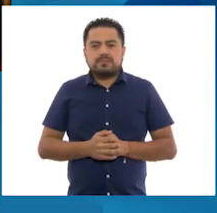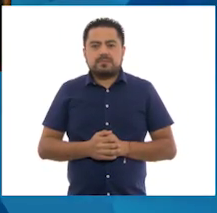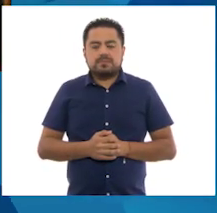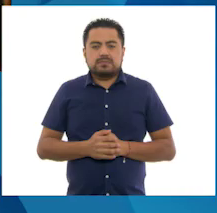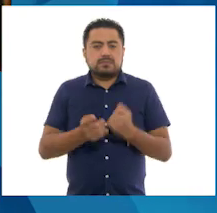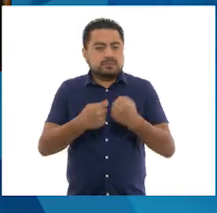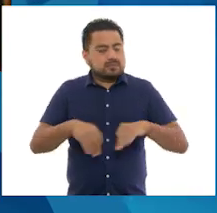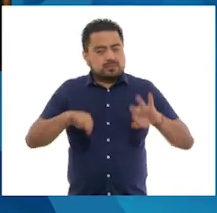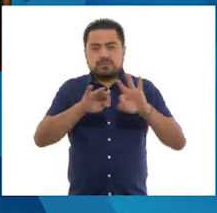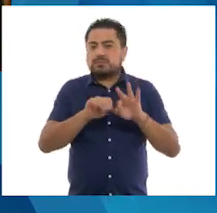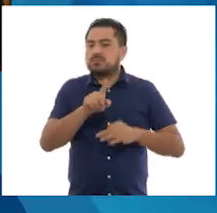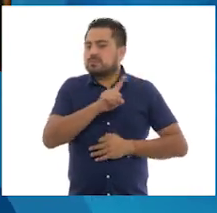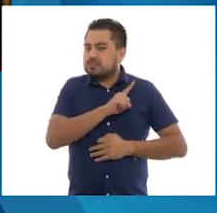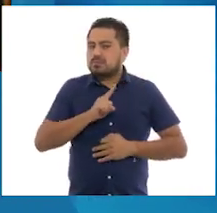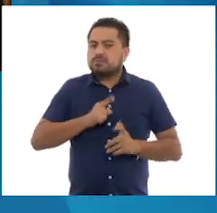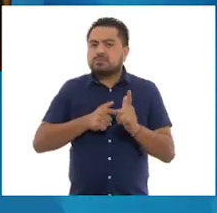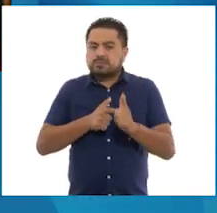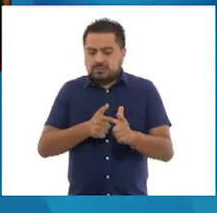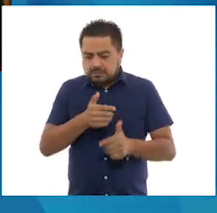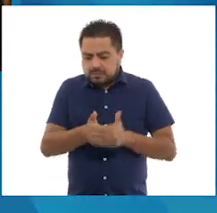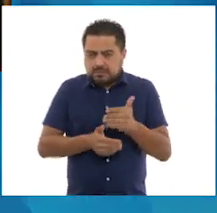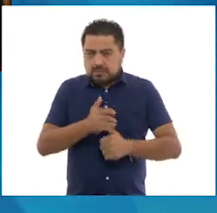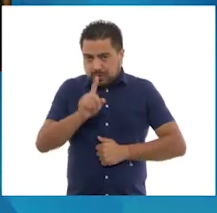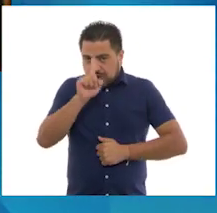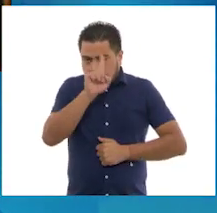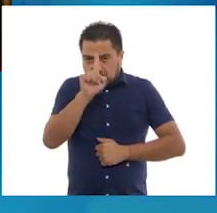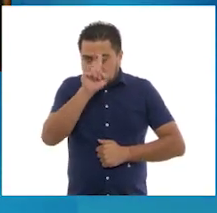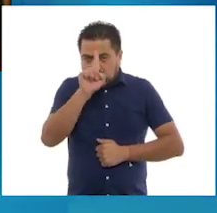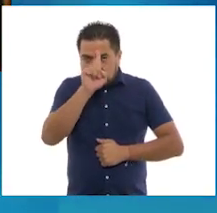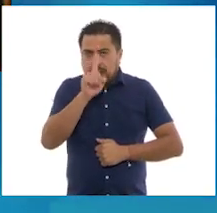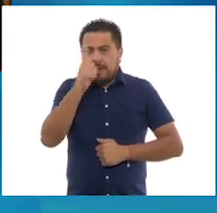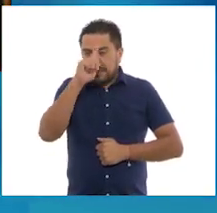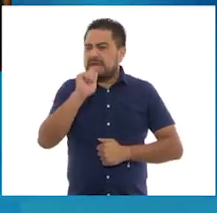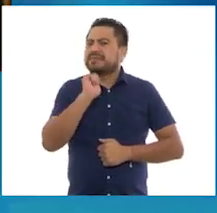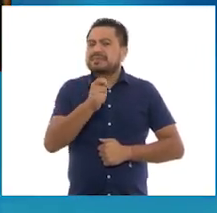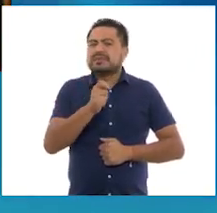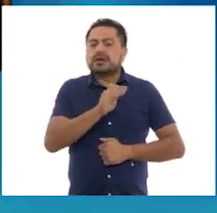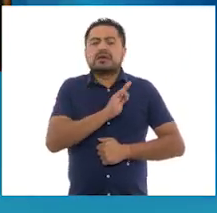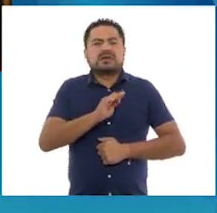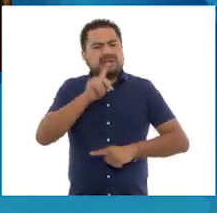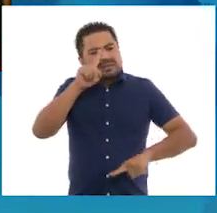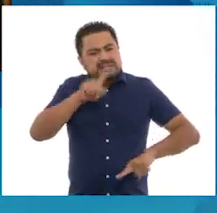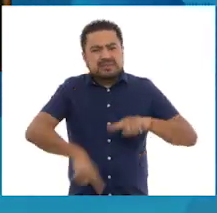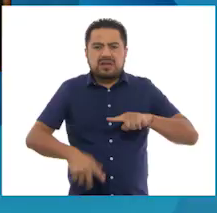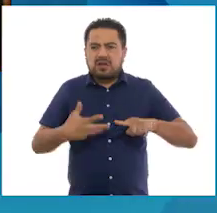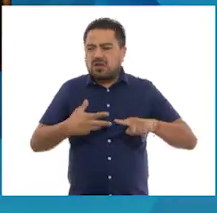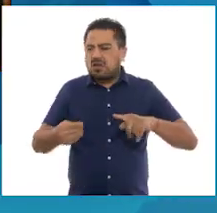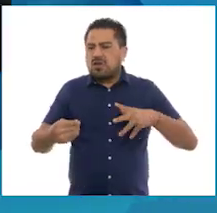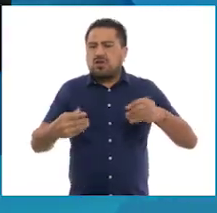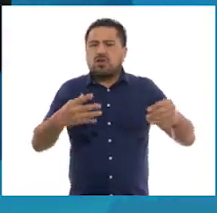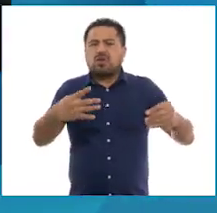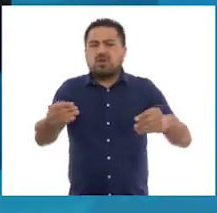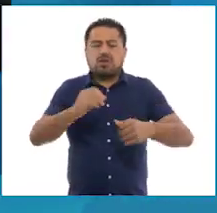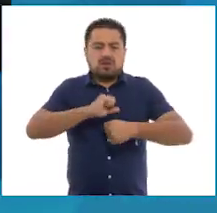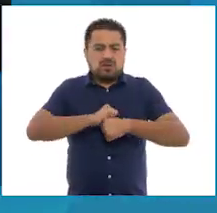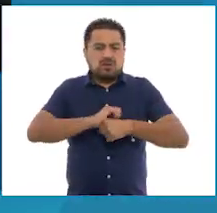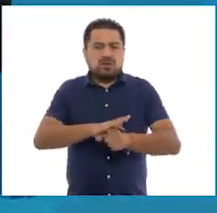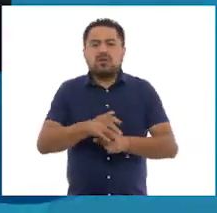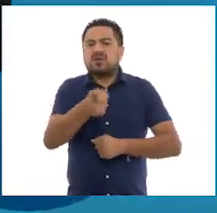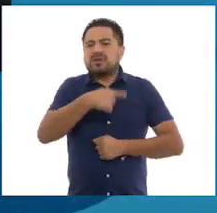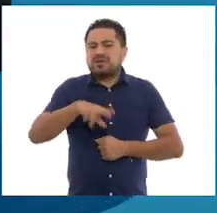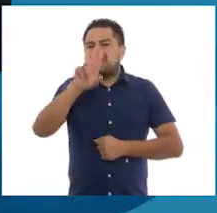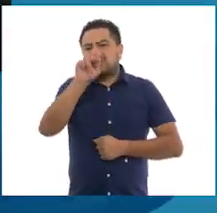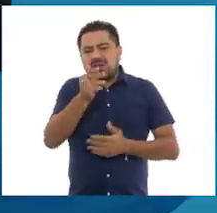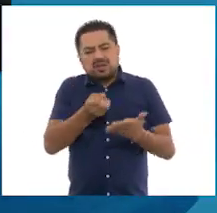Es muy importante continuar con las recomendaciones para evitar contagios de COVID. Trata de